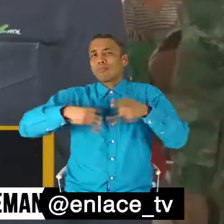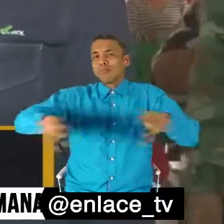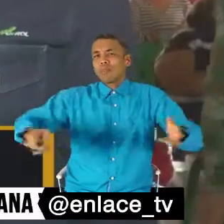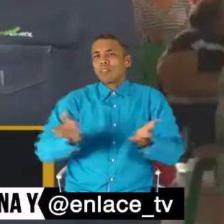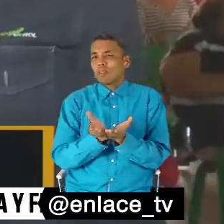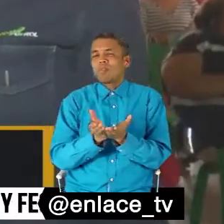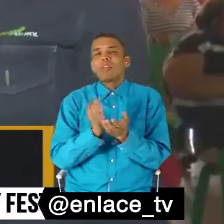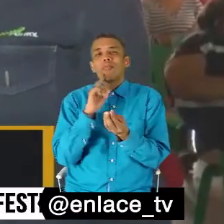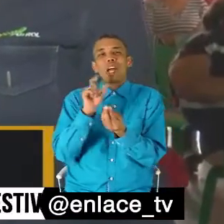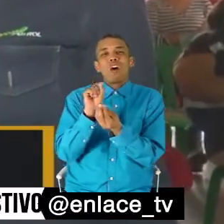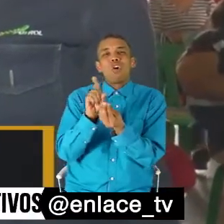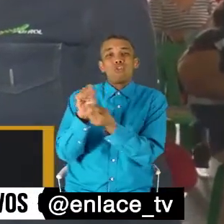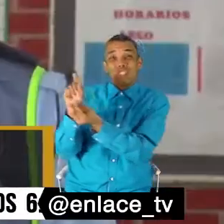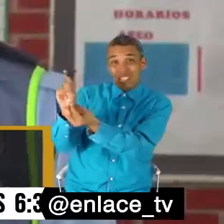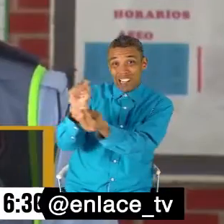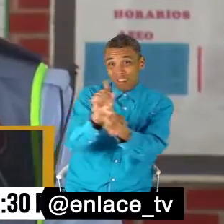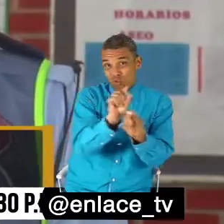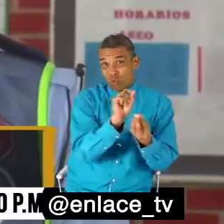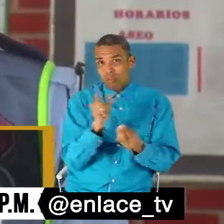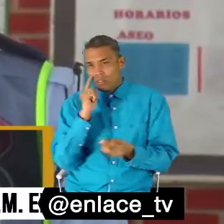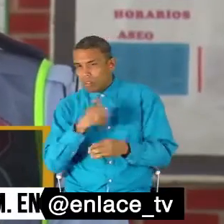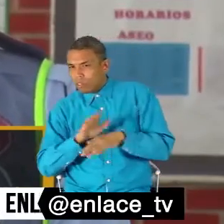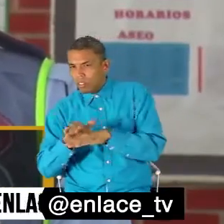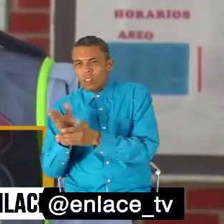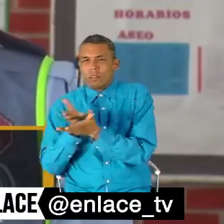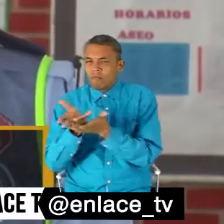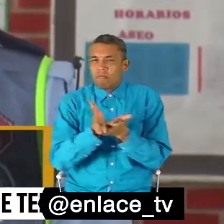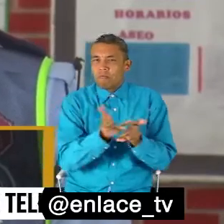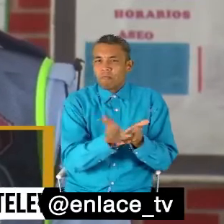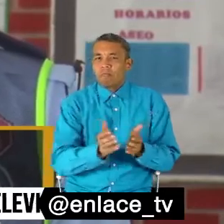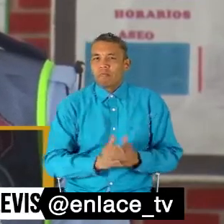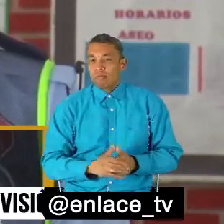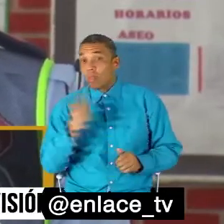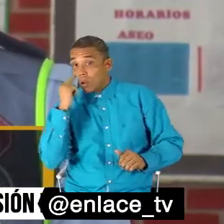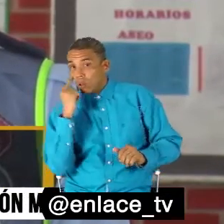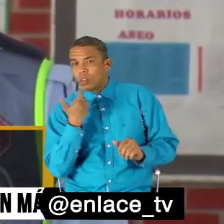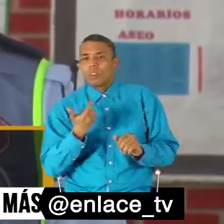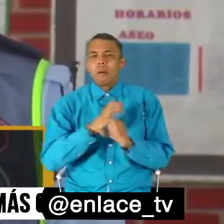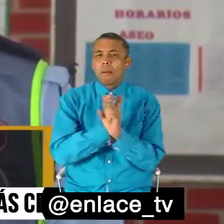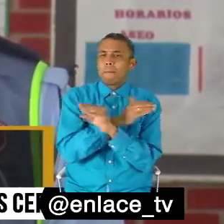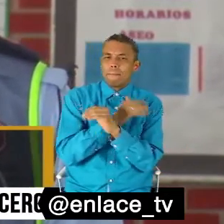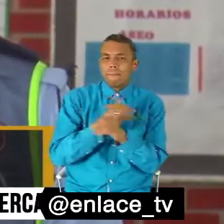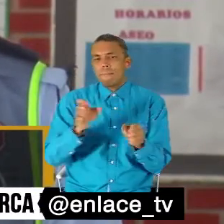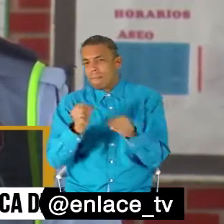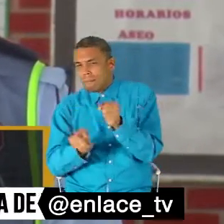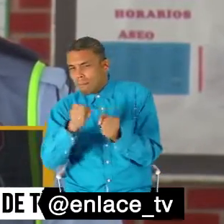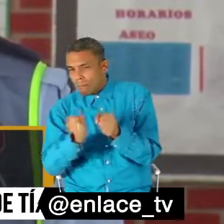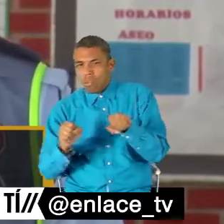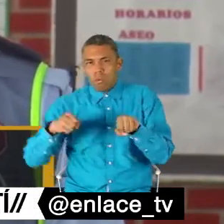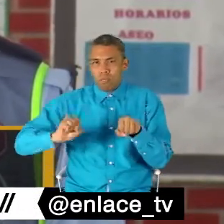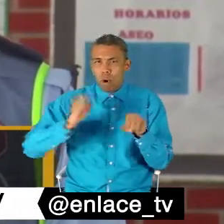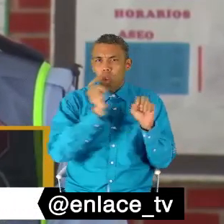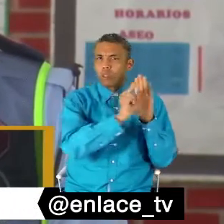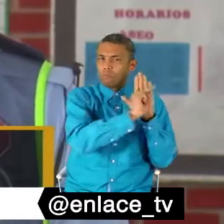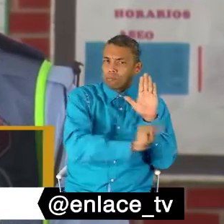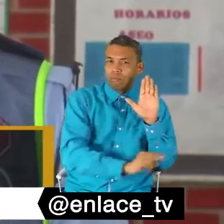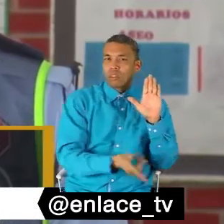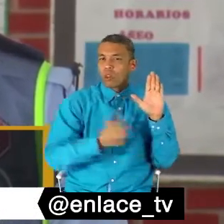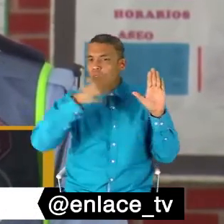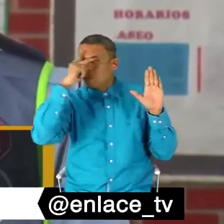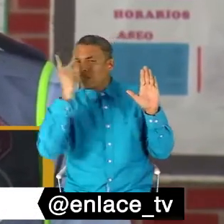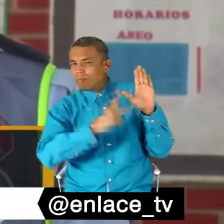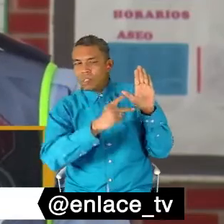grado 11, donde se les dio a conocer toda la parte normativa y de manejo defensivo y seguridad vial que